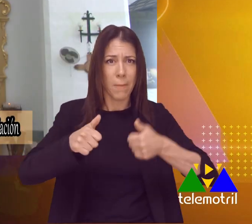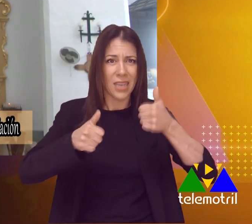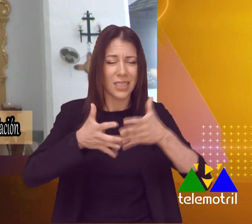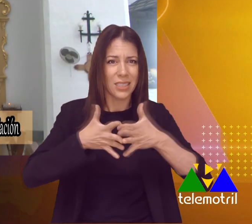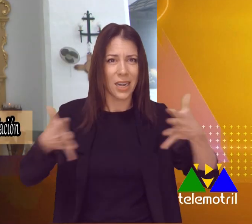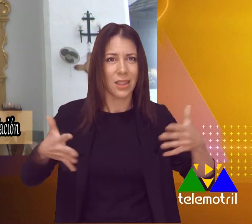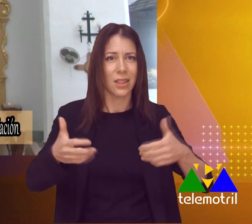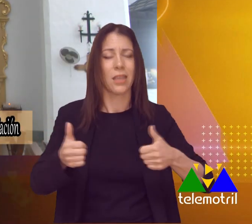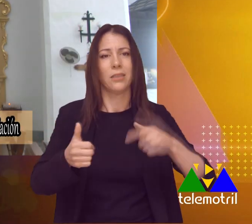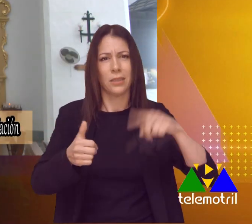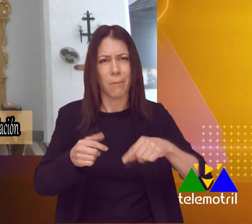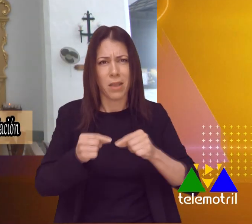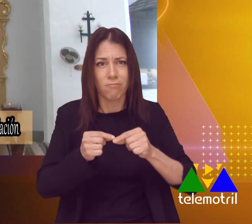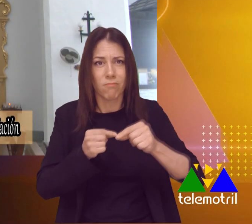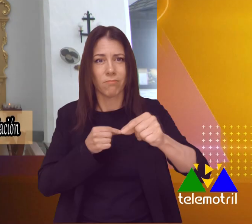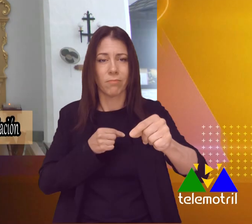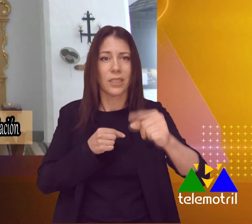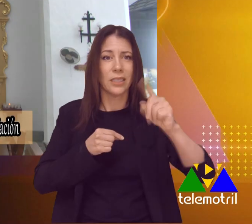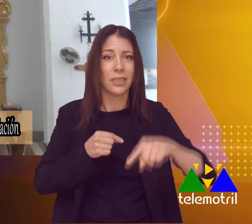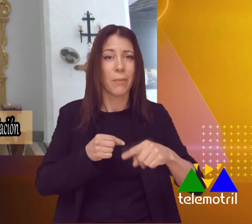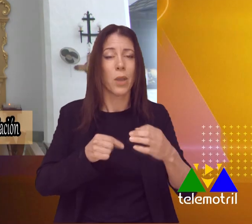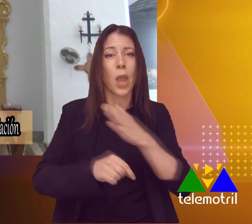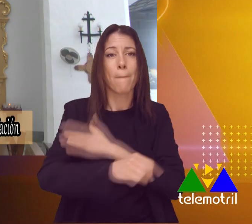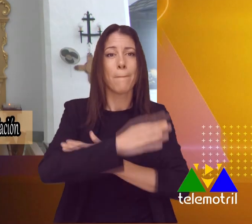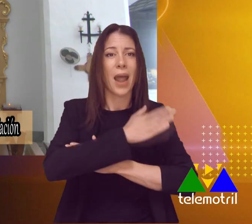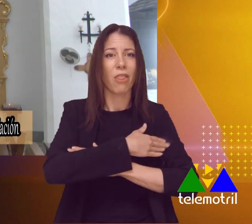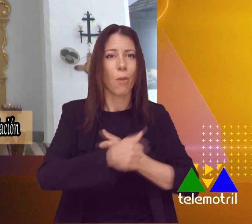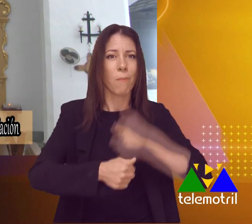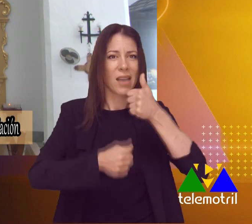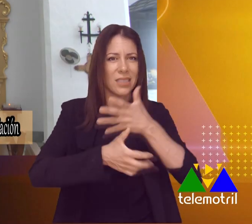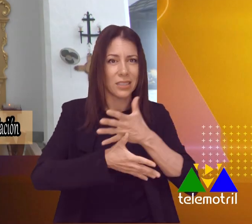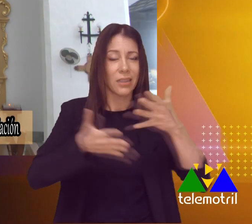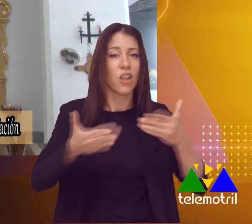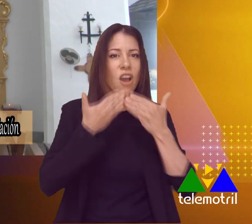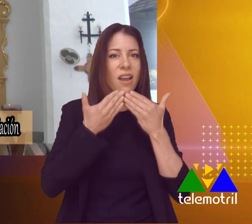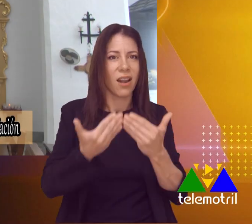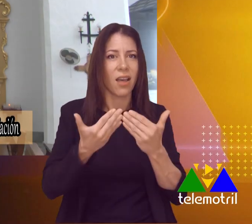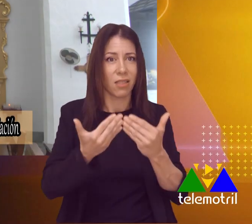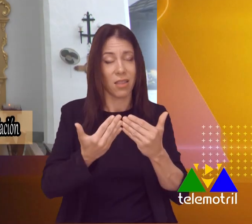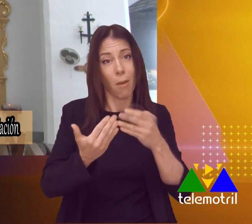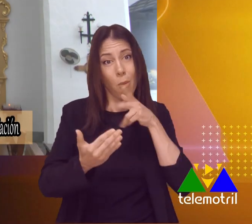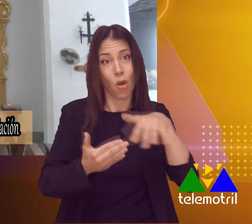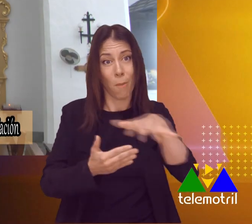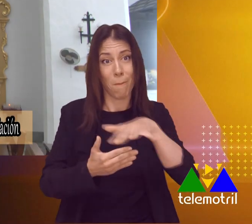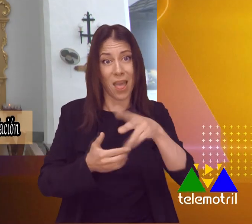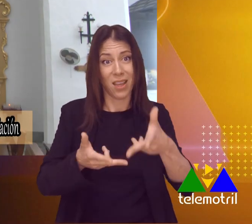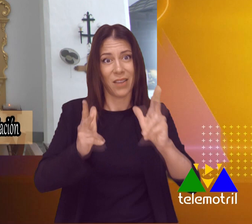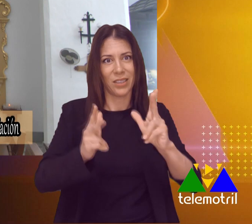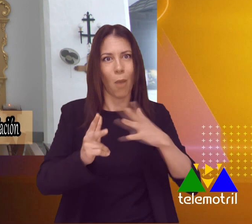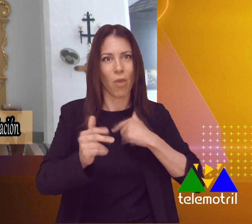ancha, y los brazos están mucho más extendidos hacia la parte de la Plaza de la Libertad y hacia la